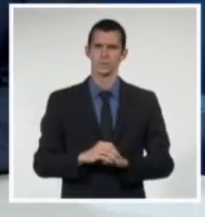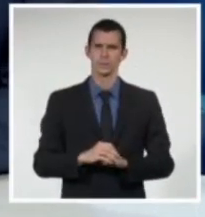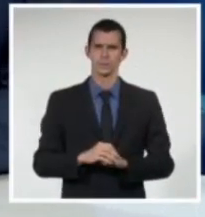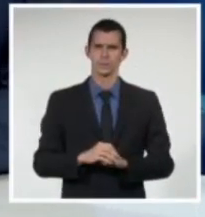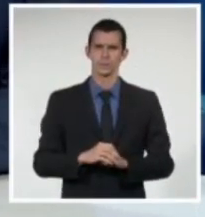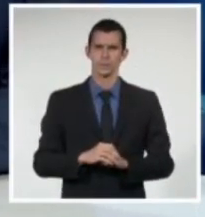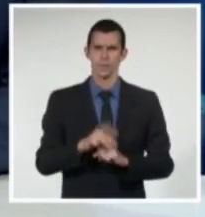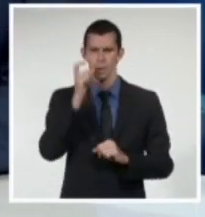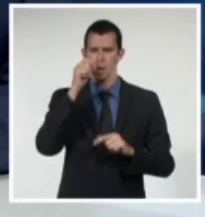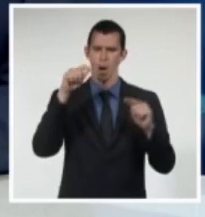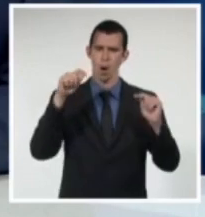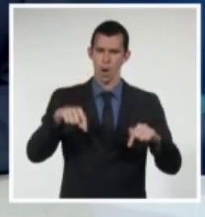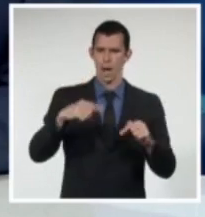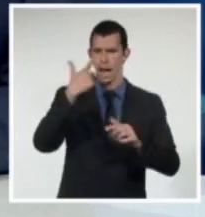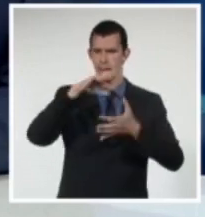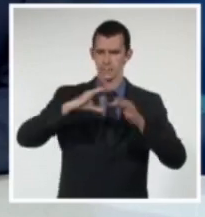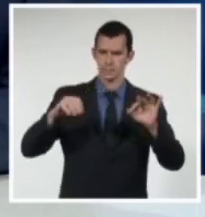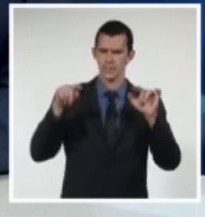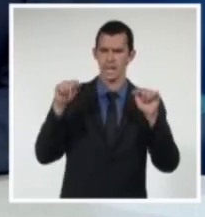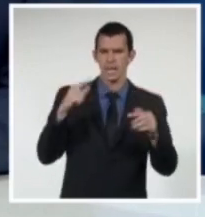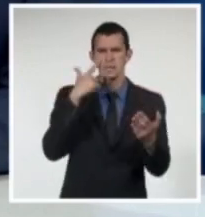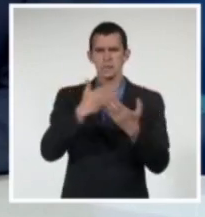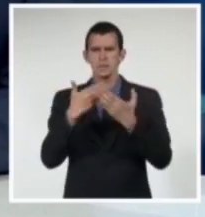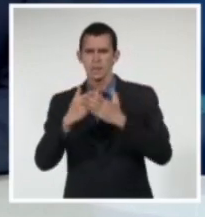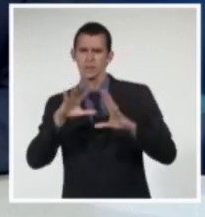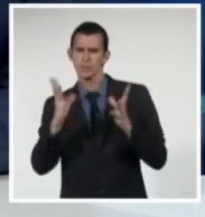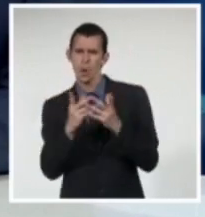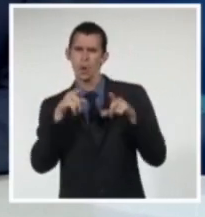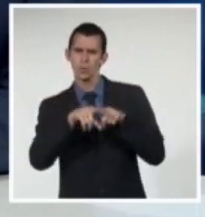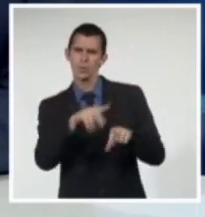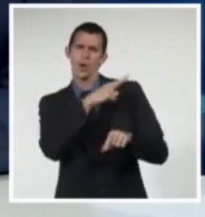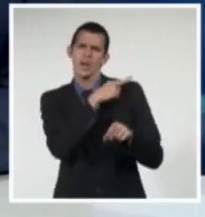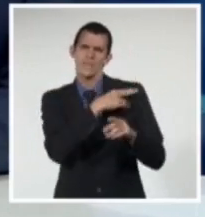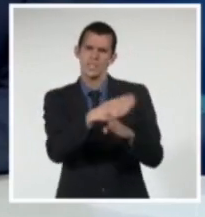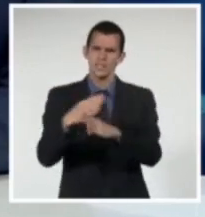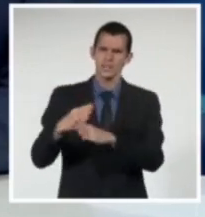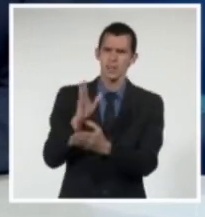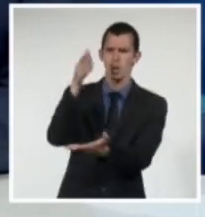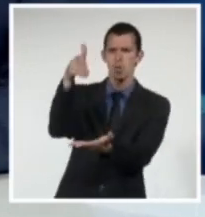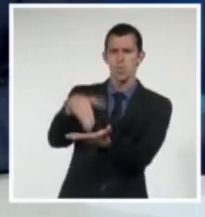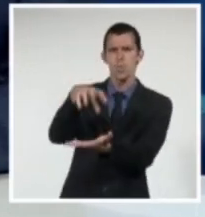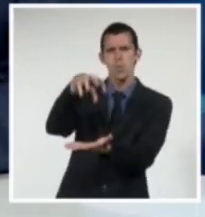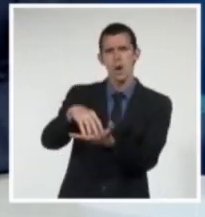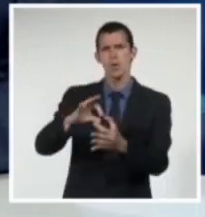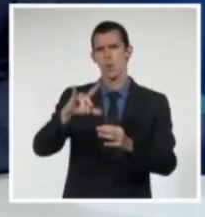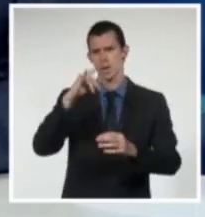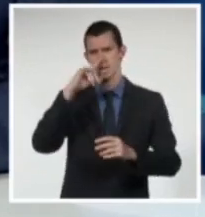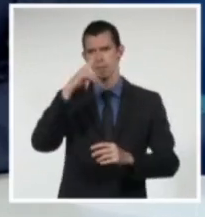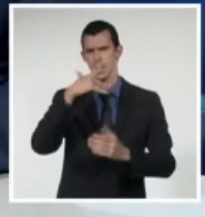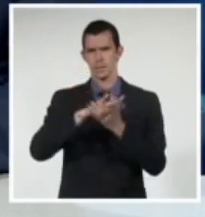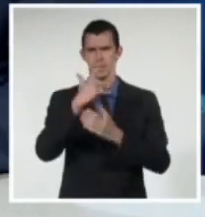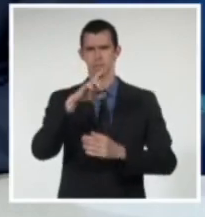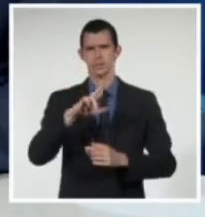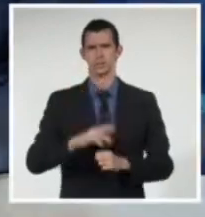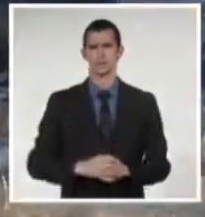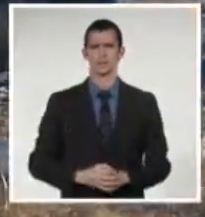Provincial en Artemisa, comprobaron el avance de la recuperación en la comunidad Playa Guanímar de este territorio